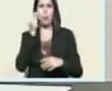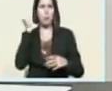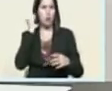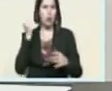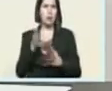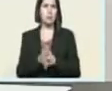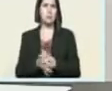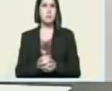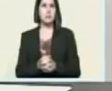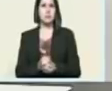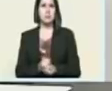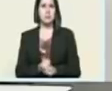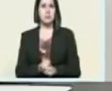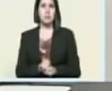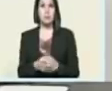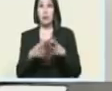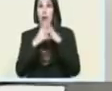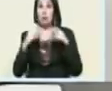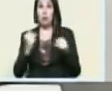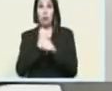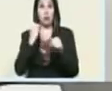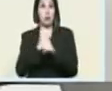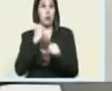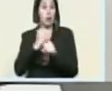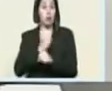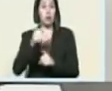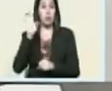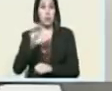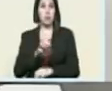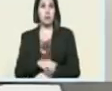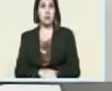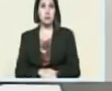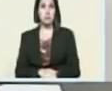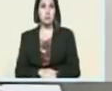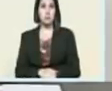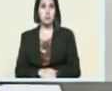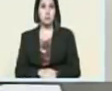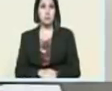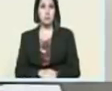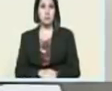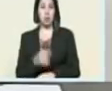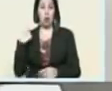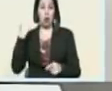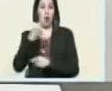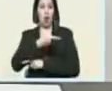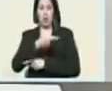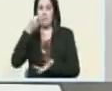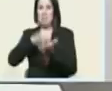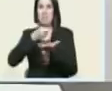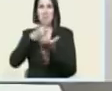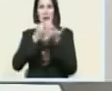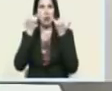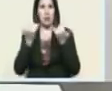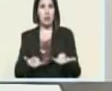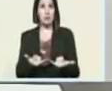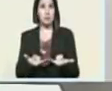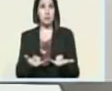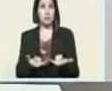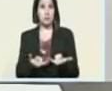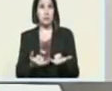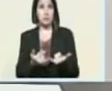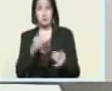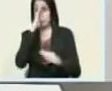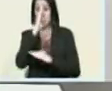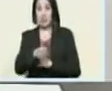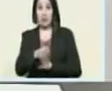maestras y a todos los trabajadores del país. La orden es depósito inmediato. Y bueno, tiene